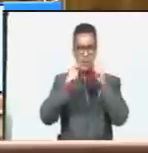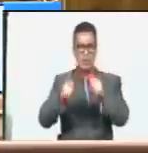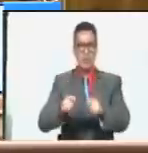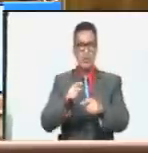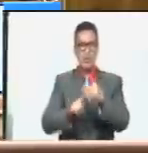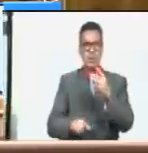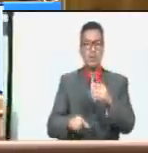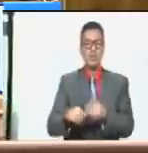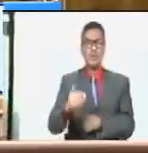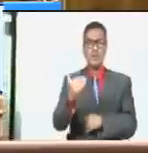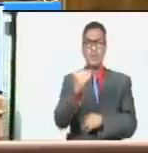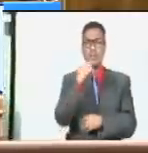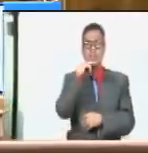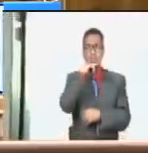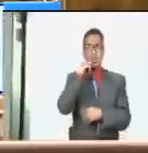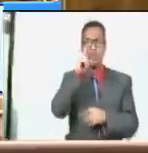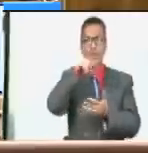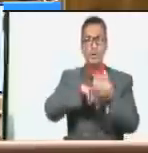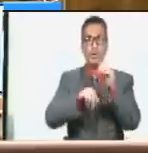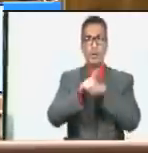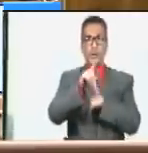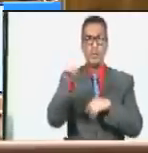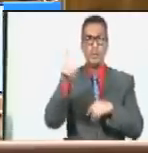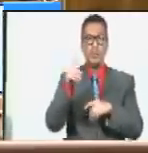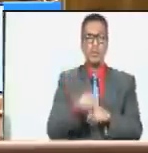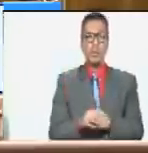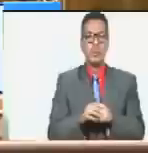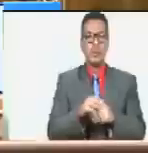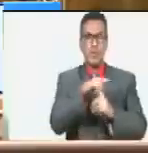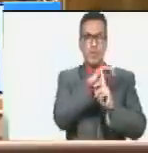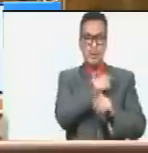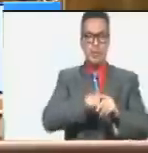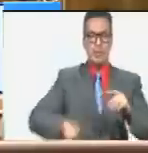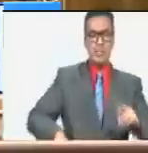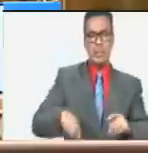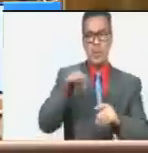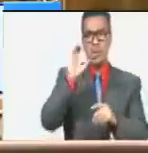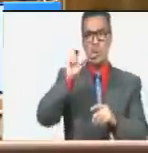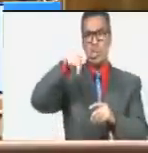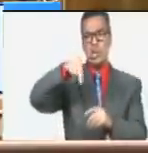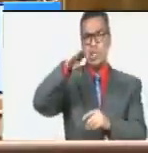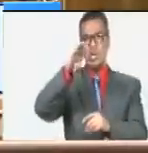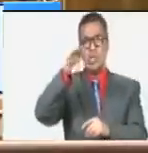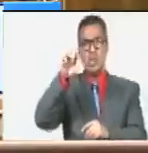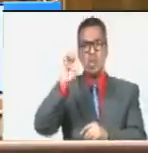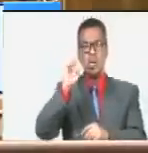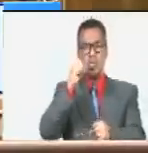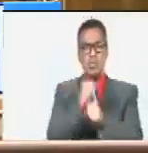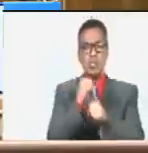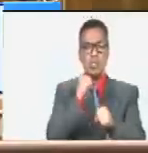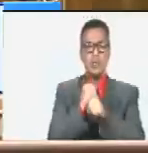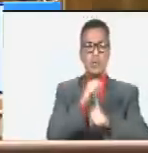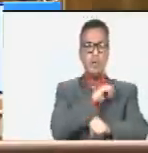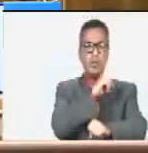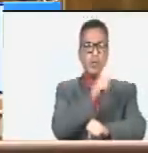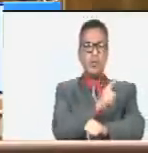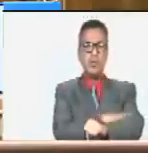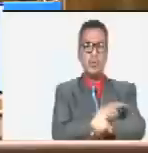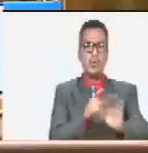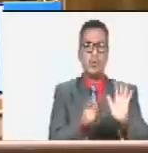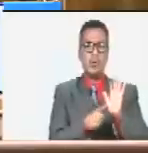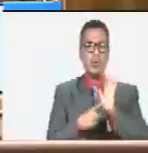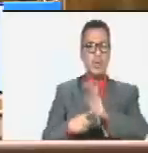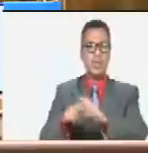de 2021, y fue presidenta del Consejo Nacional Electoral, trabajando arduamente con vocación pedagógica